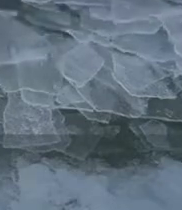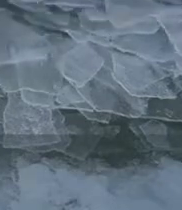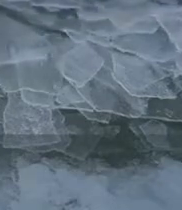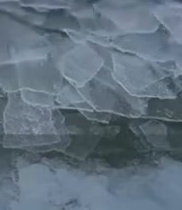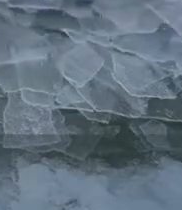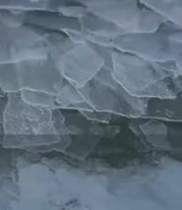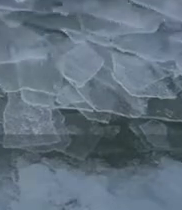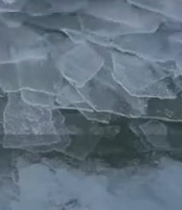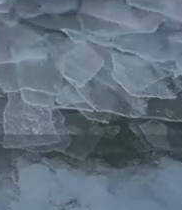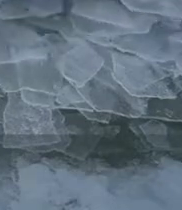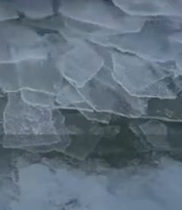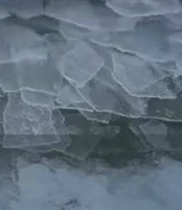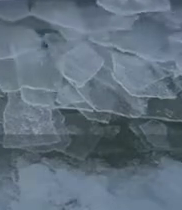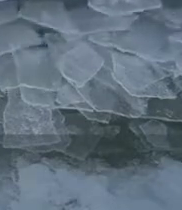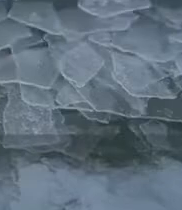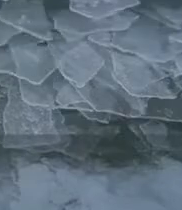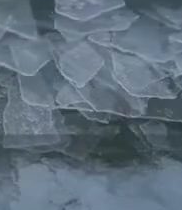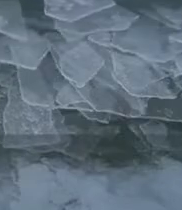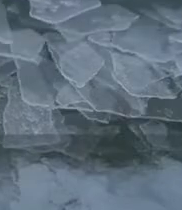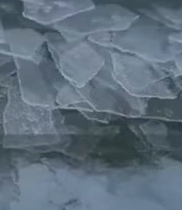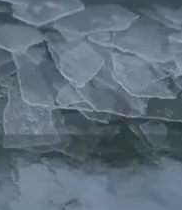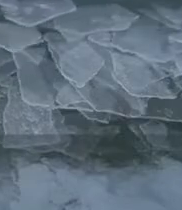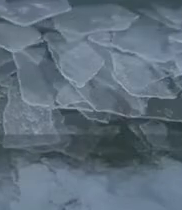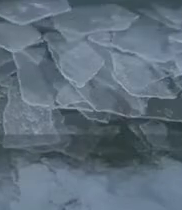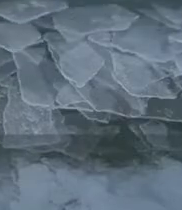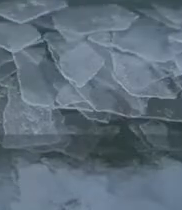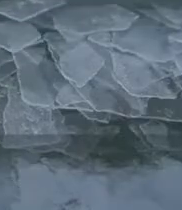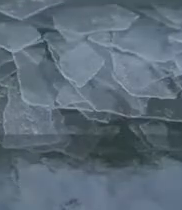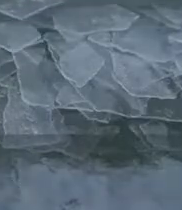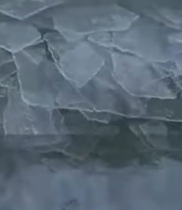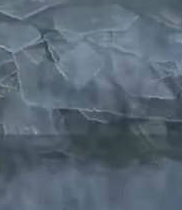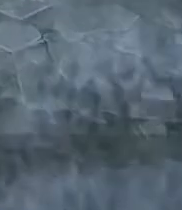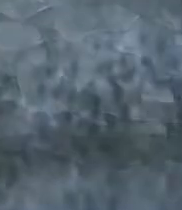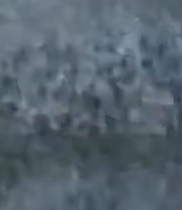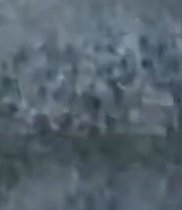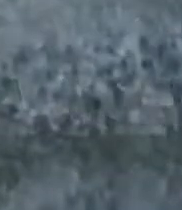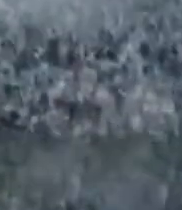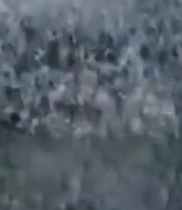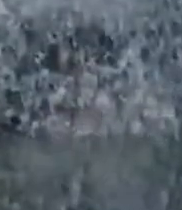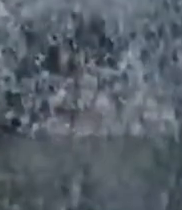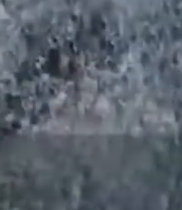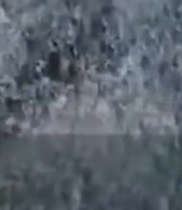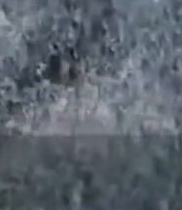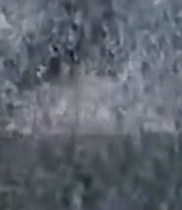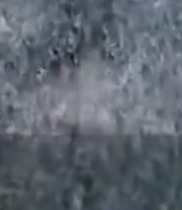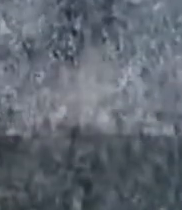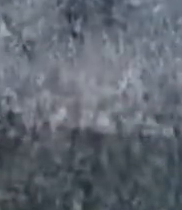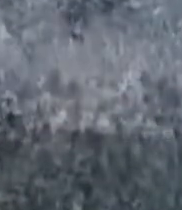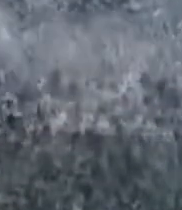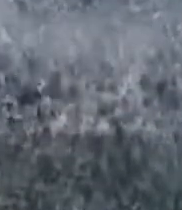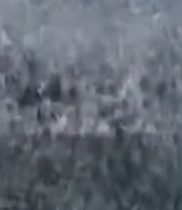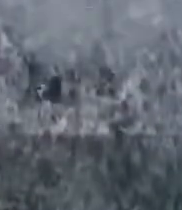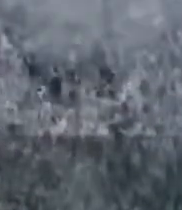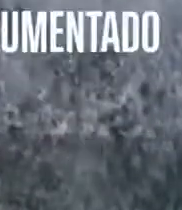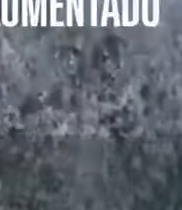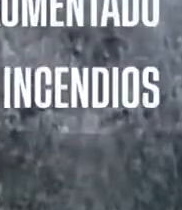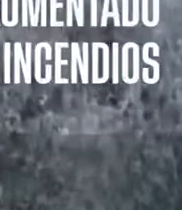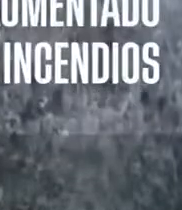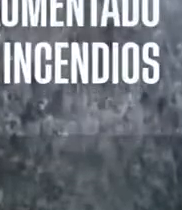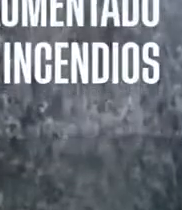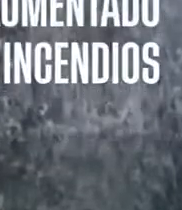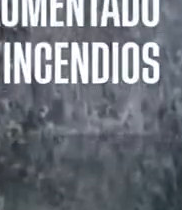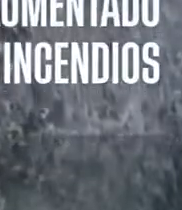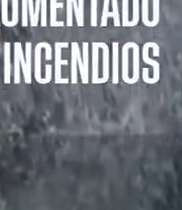donde el aumento de incendios se ha atribuido a este cambio de viento debido a las condiciones es más seca. Si se vuelve más